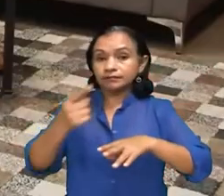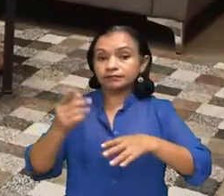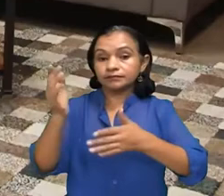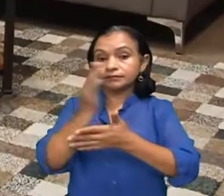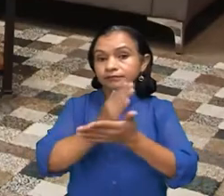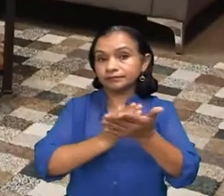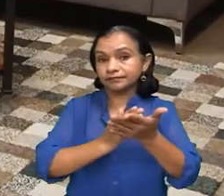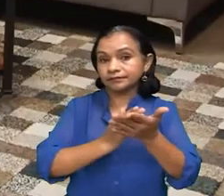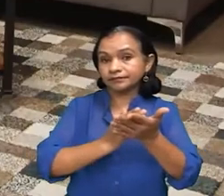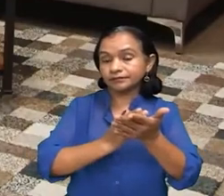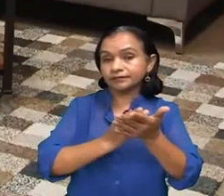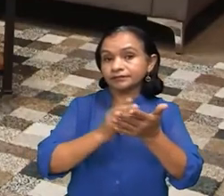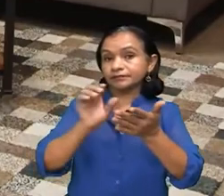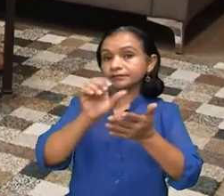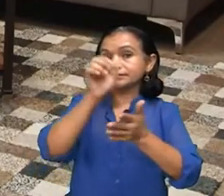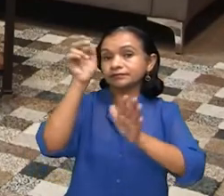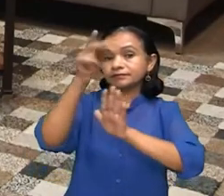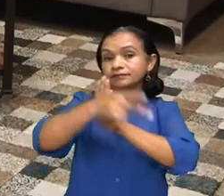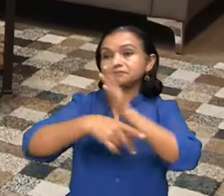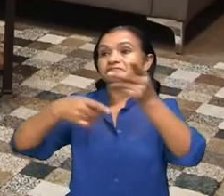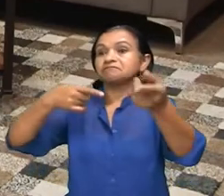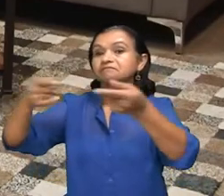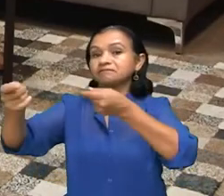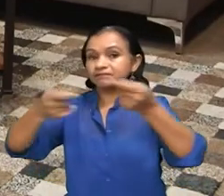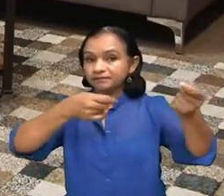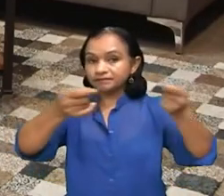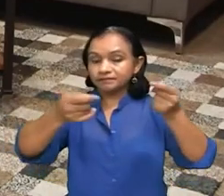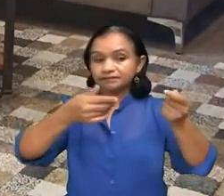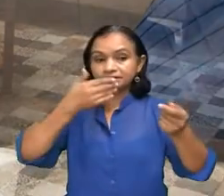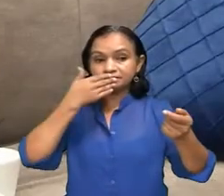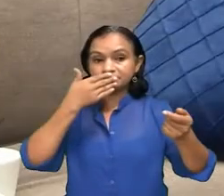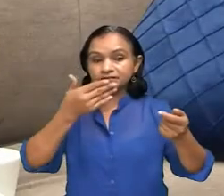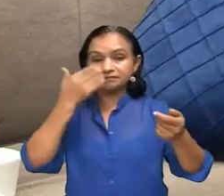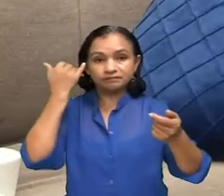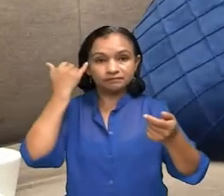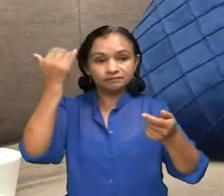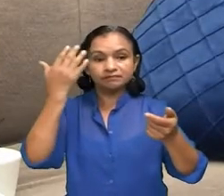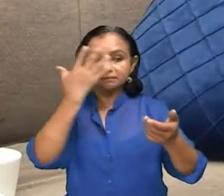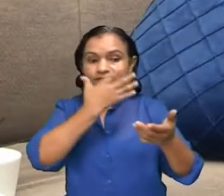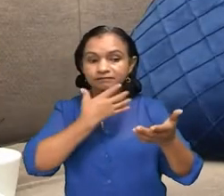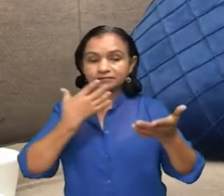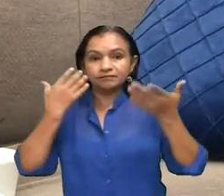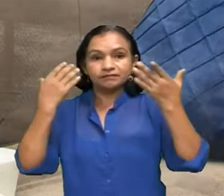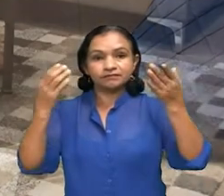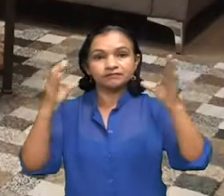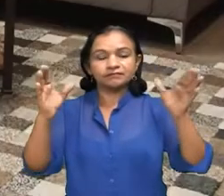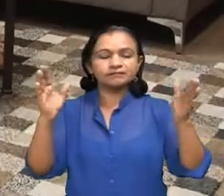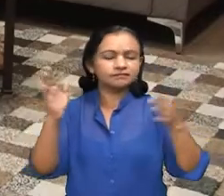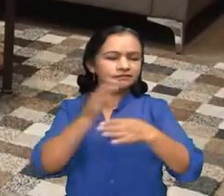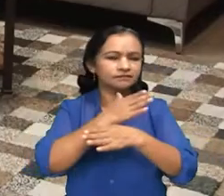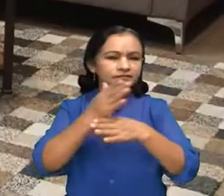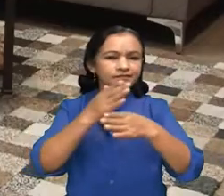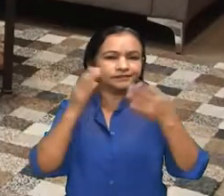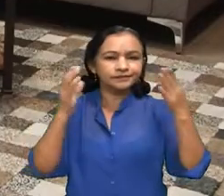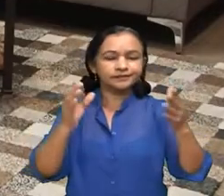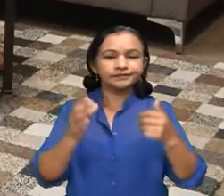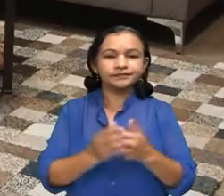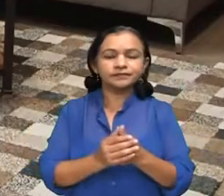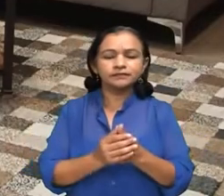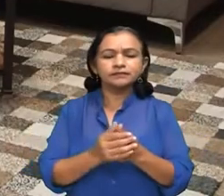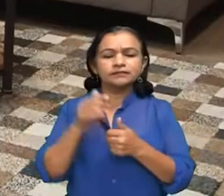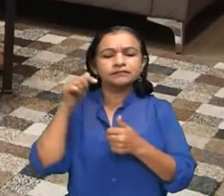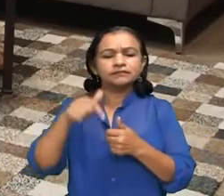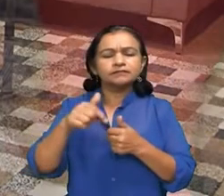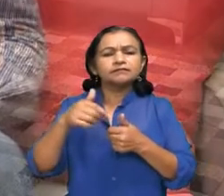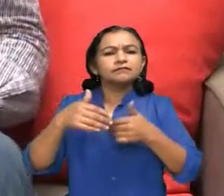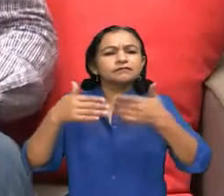ellos en el mercado internacional, por su calidad, por su creatividad, por su innovación, por muchos factores, pues. Pero los retos que planta